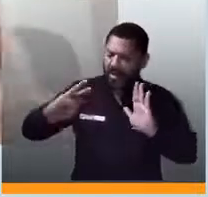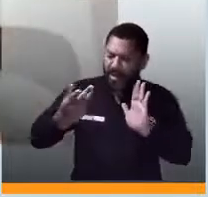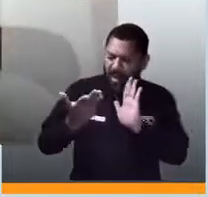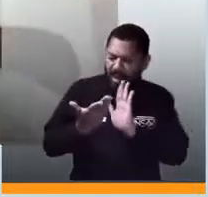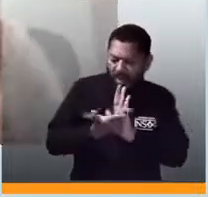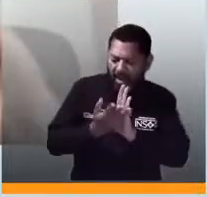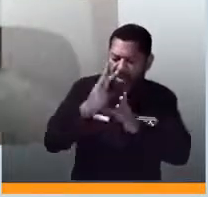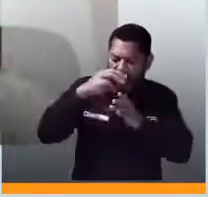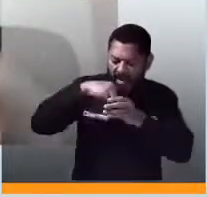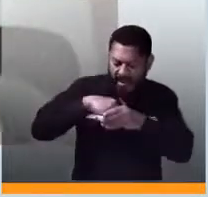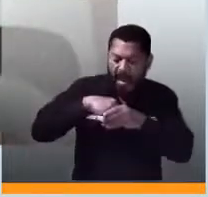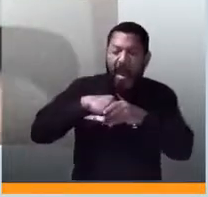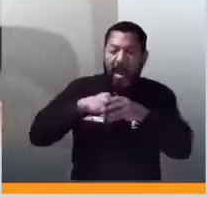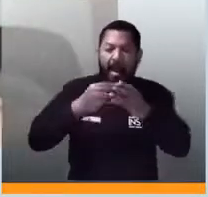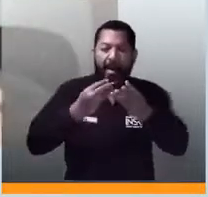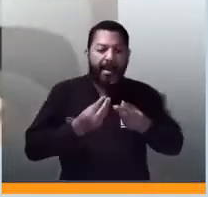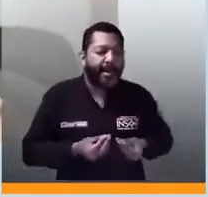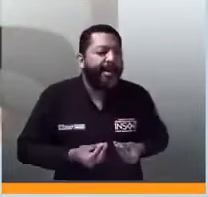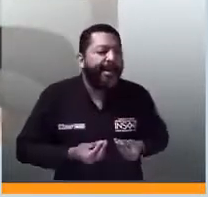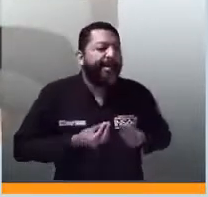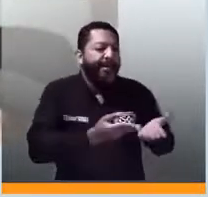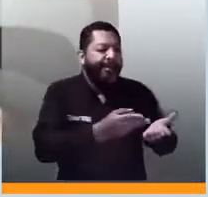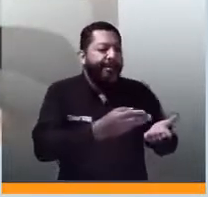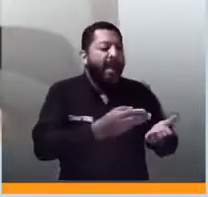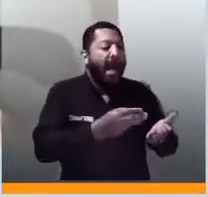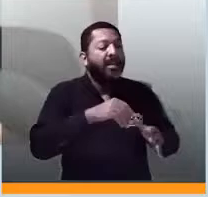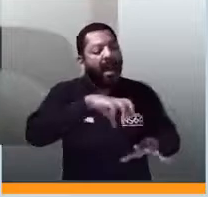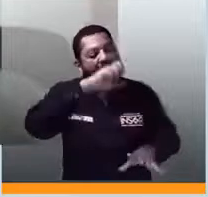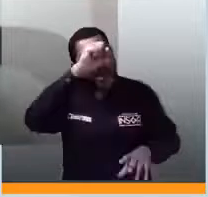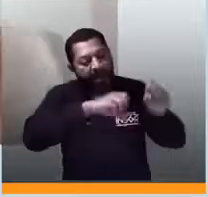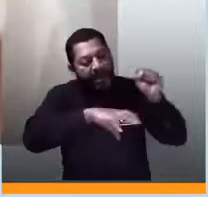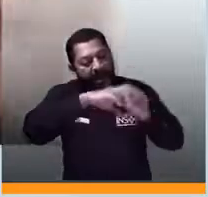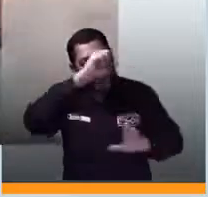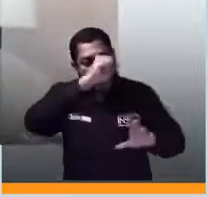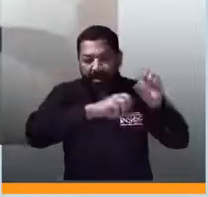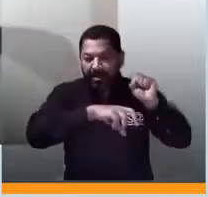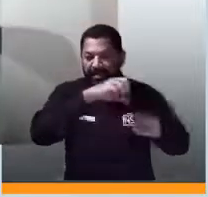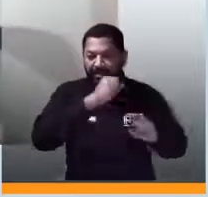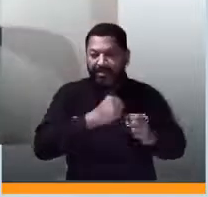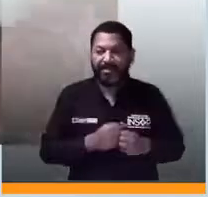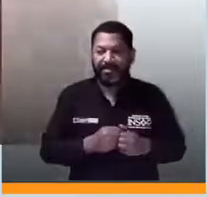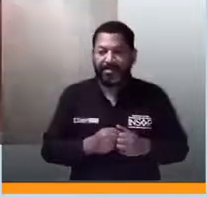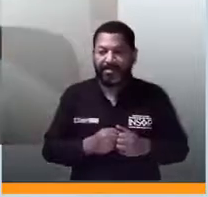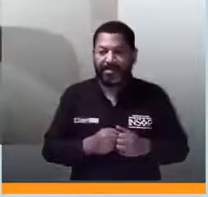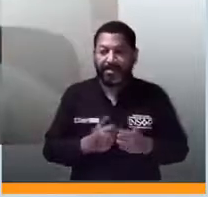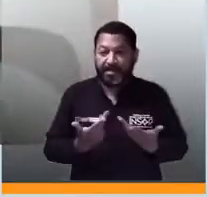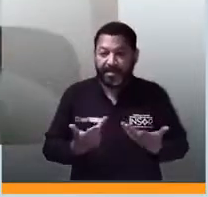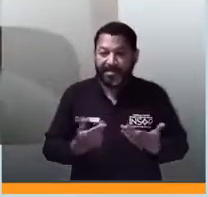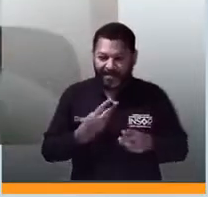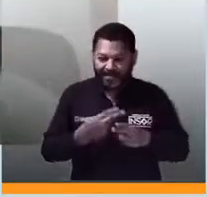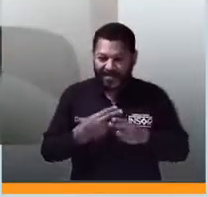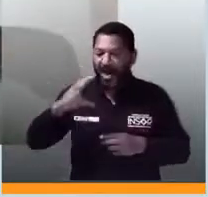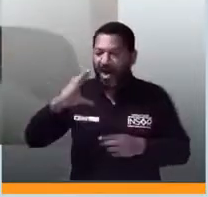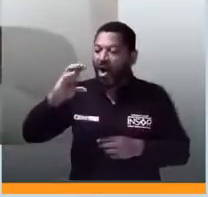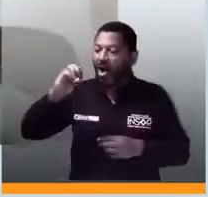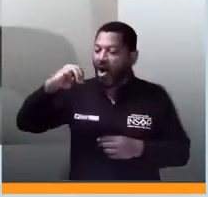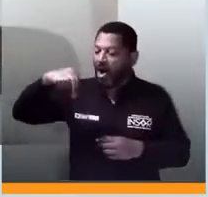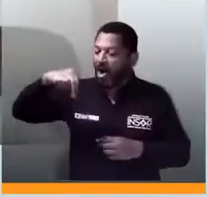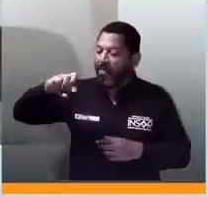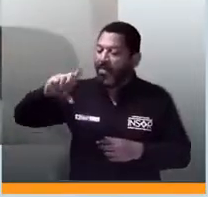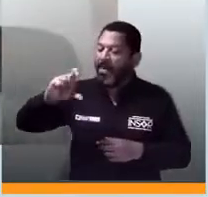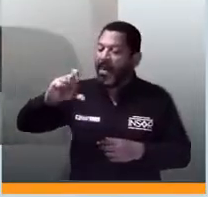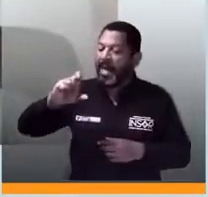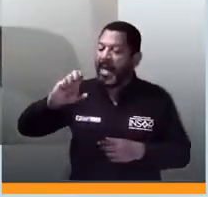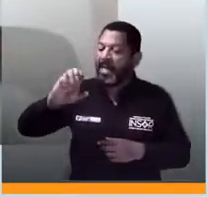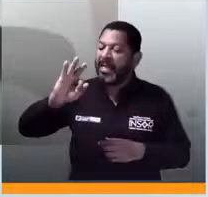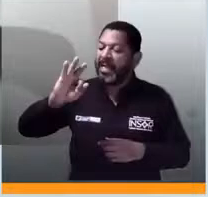al servicio precisamente de los aprendizajes con toda esta completitud, a propósito de una palabra que en el mundo académico